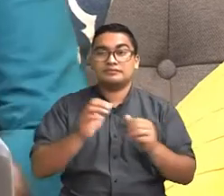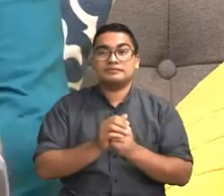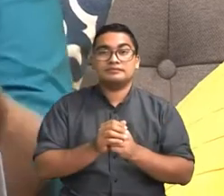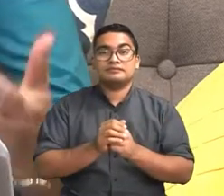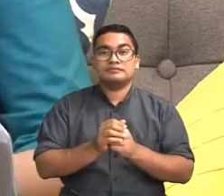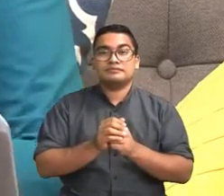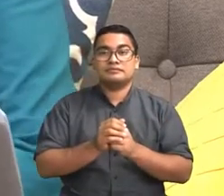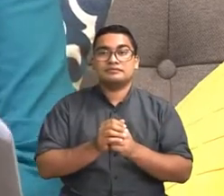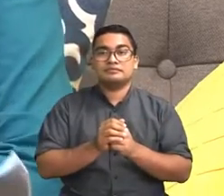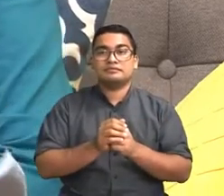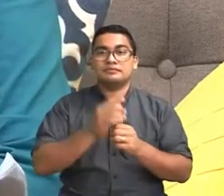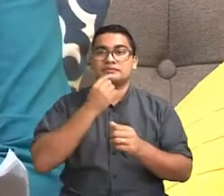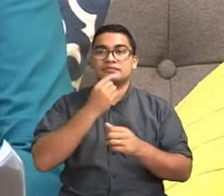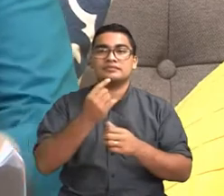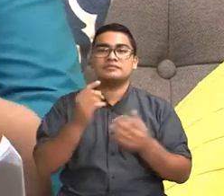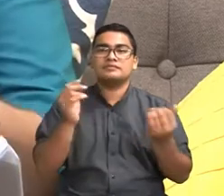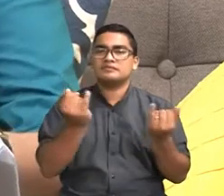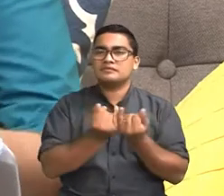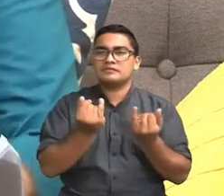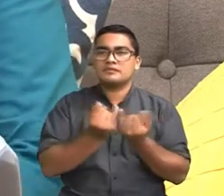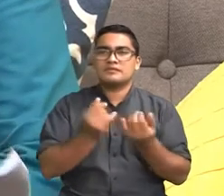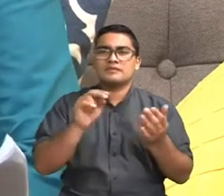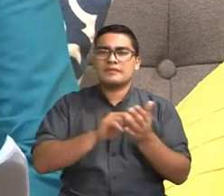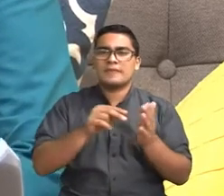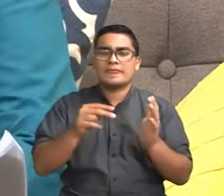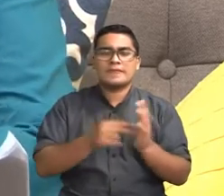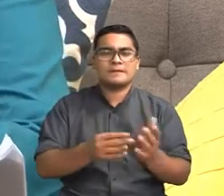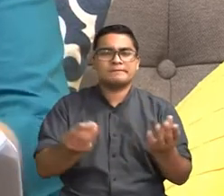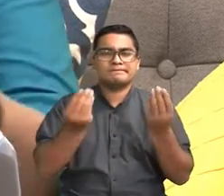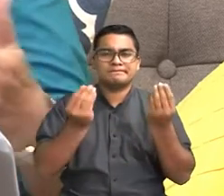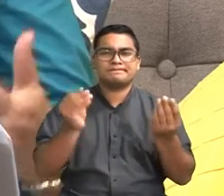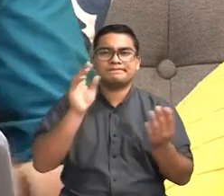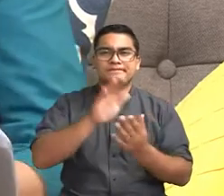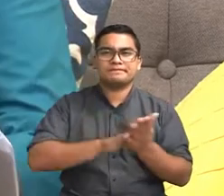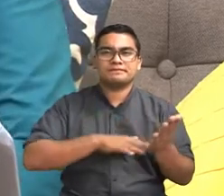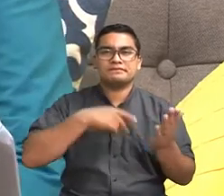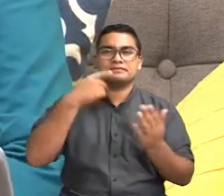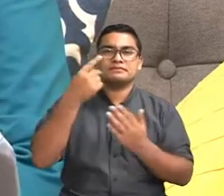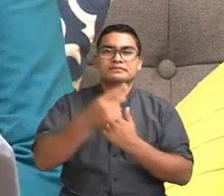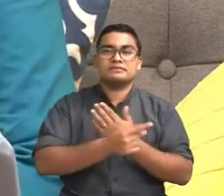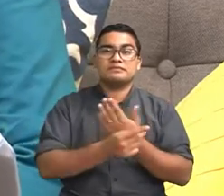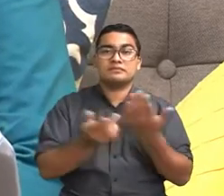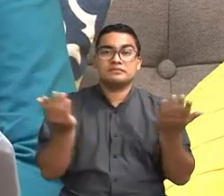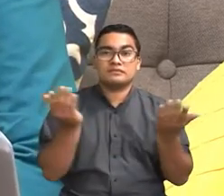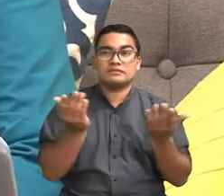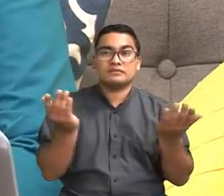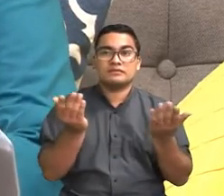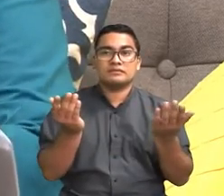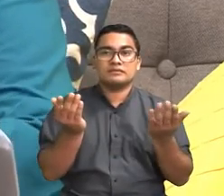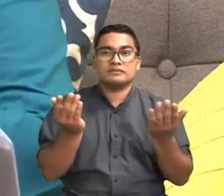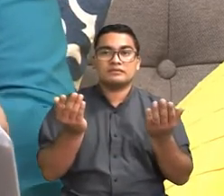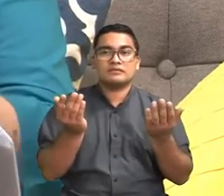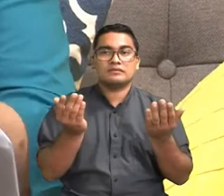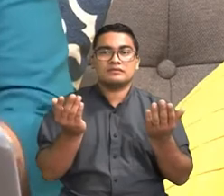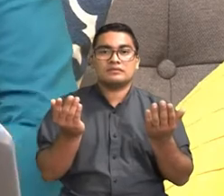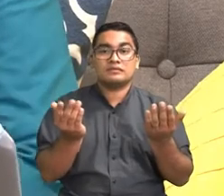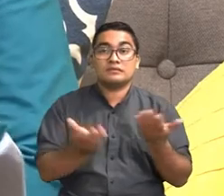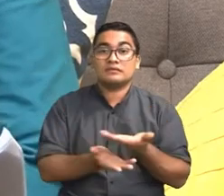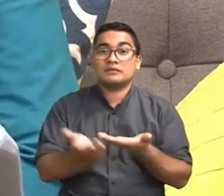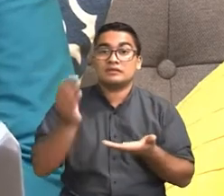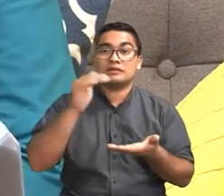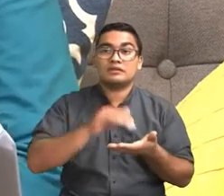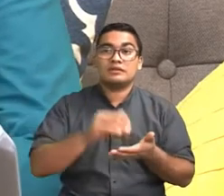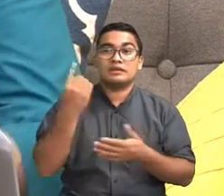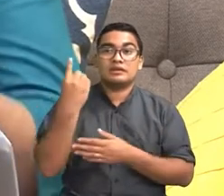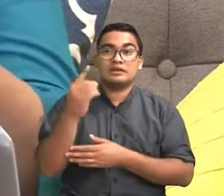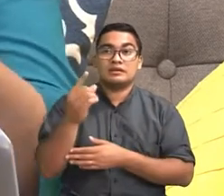se traduce en, digamos, en todos los programas que tienen que ver con la restitución de